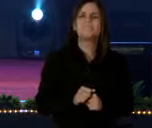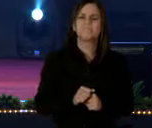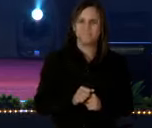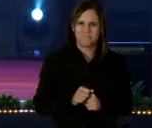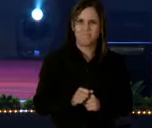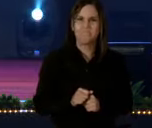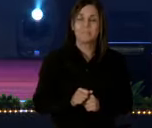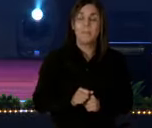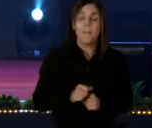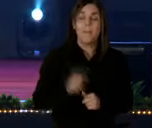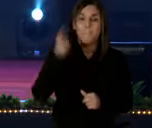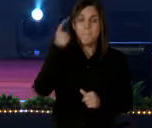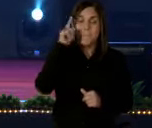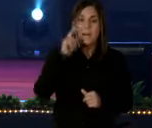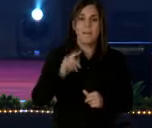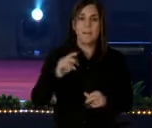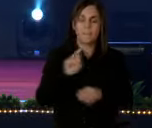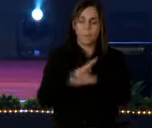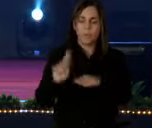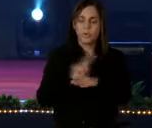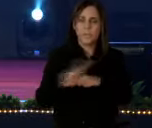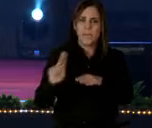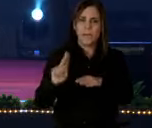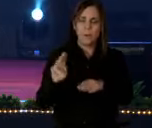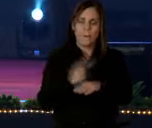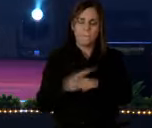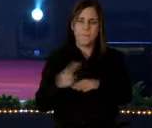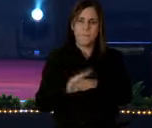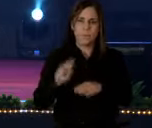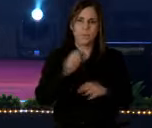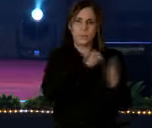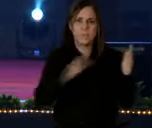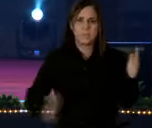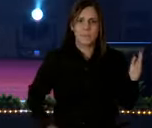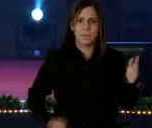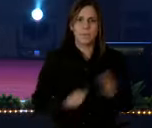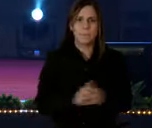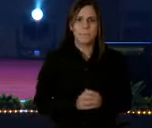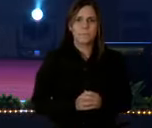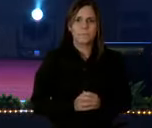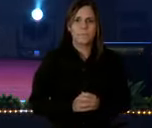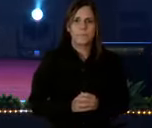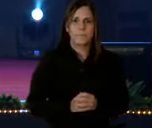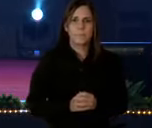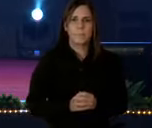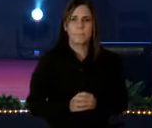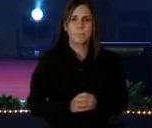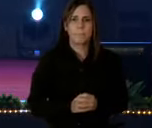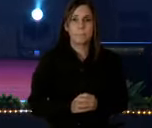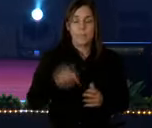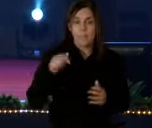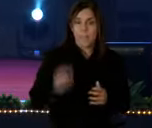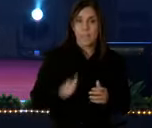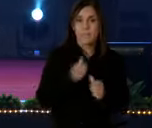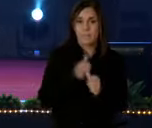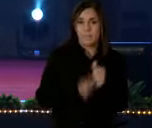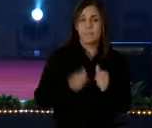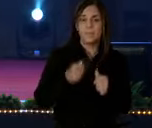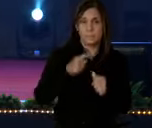Señor. Amén. Yo le voy a pedir aquí a mi hermano Sammy. En este mes estuvimos visitando los